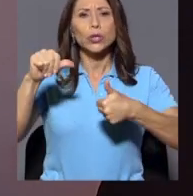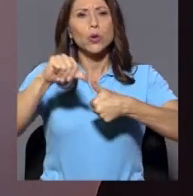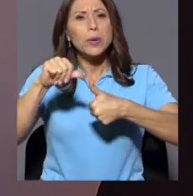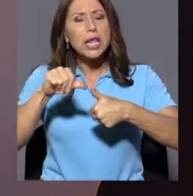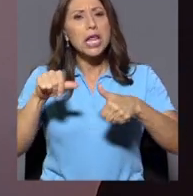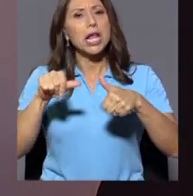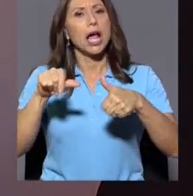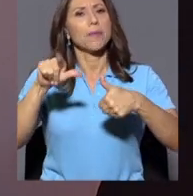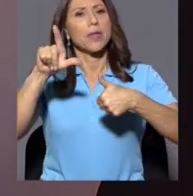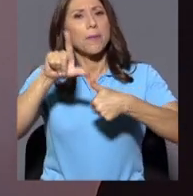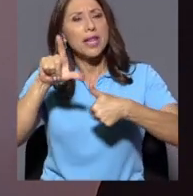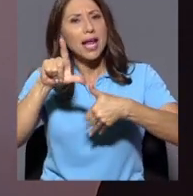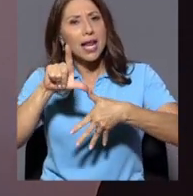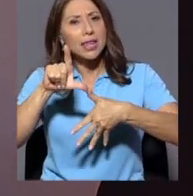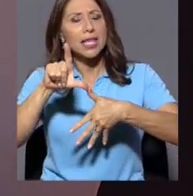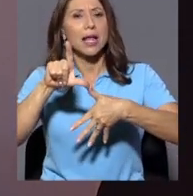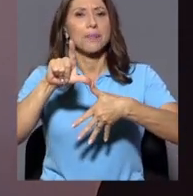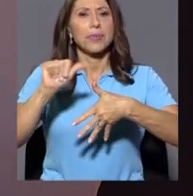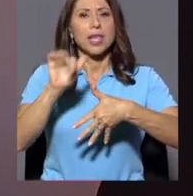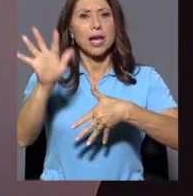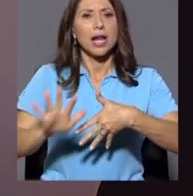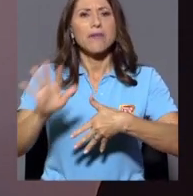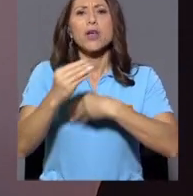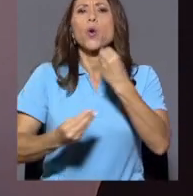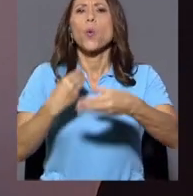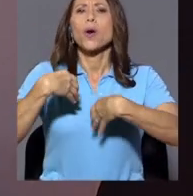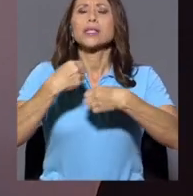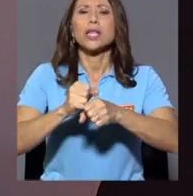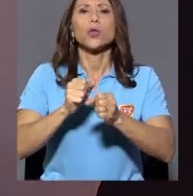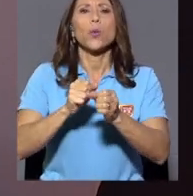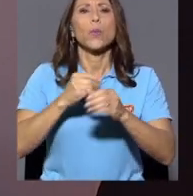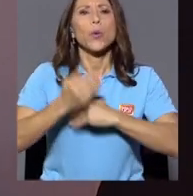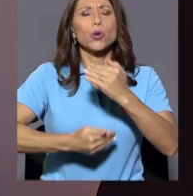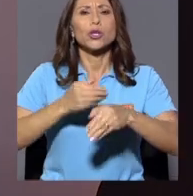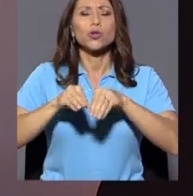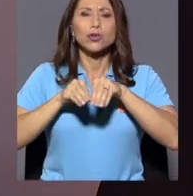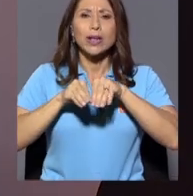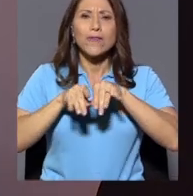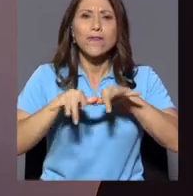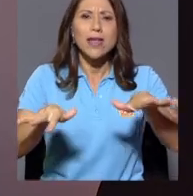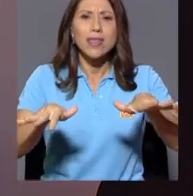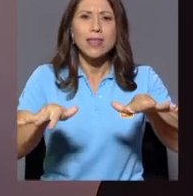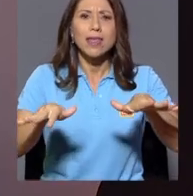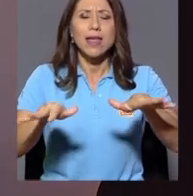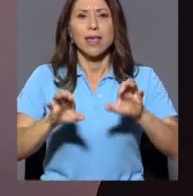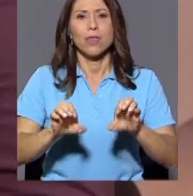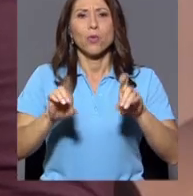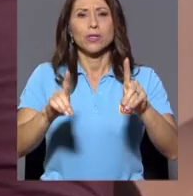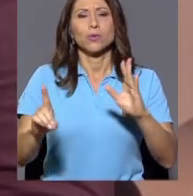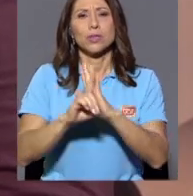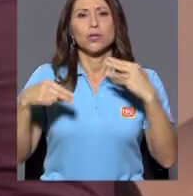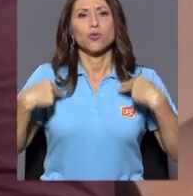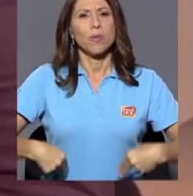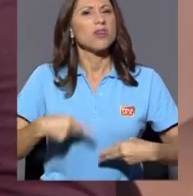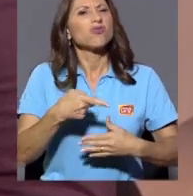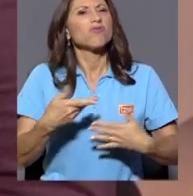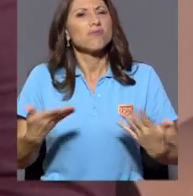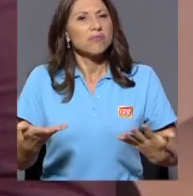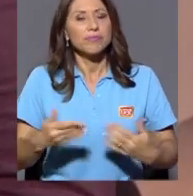centroamérica américa latina y el caribe esos procesos de red en educación en derechos humanos en qué consiste